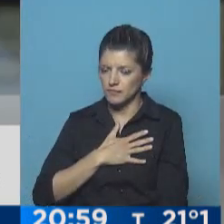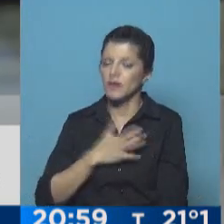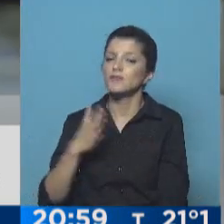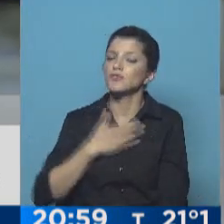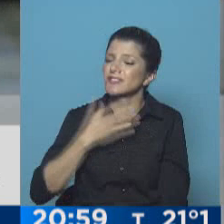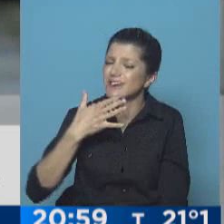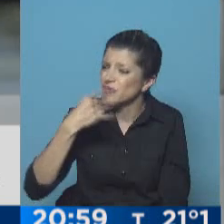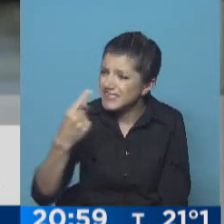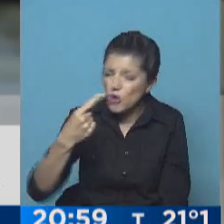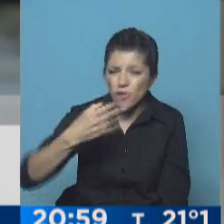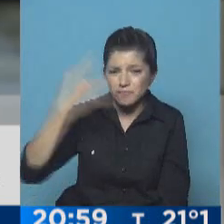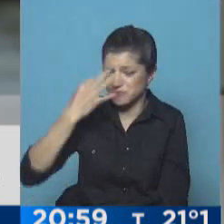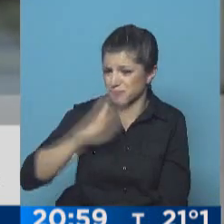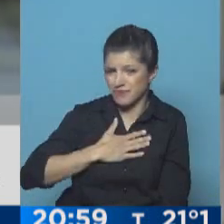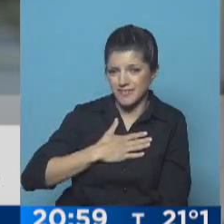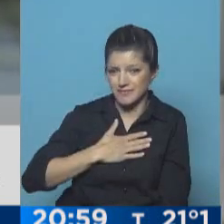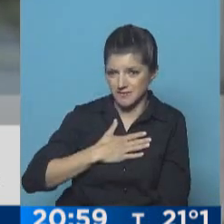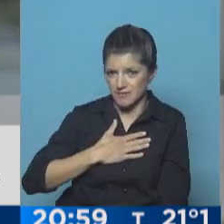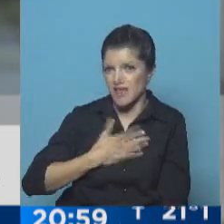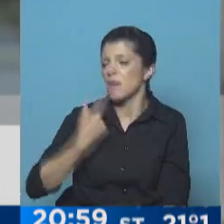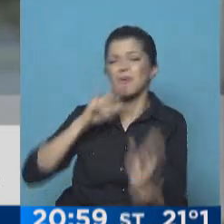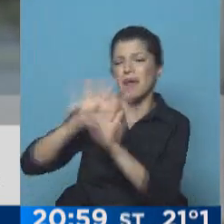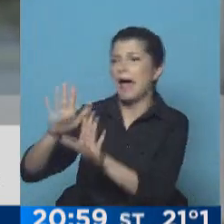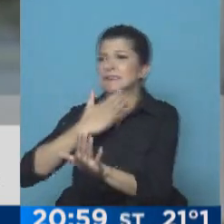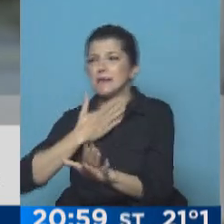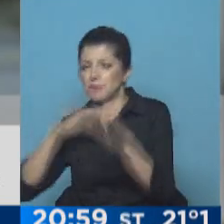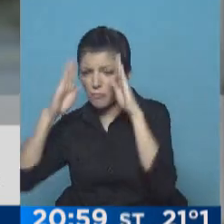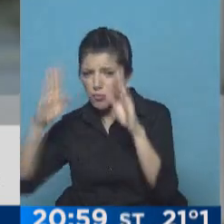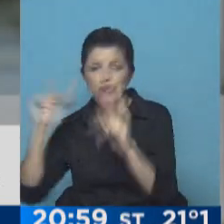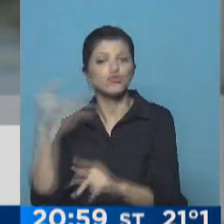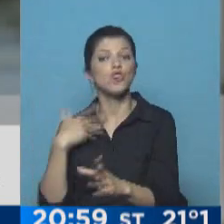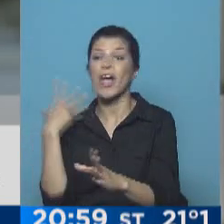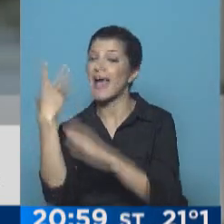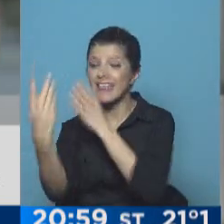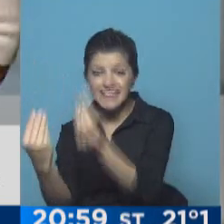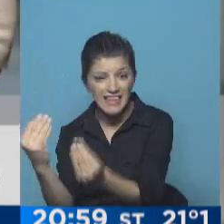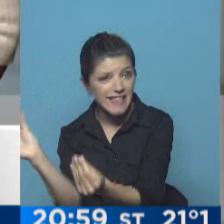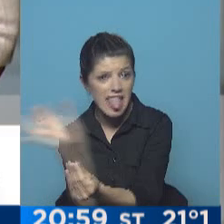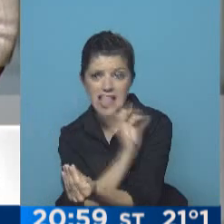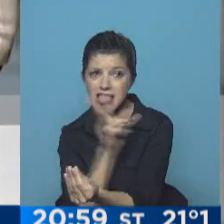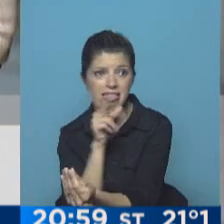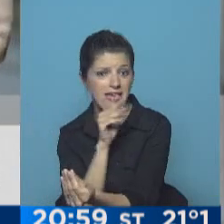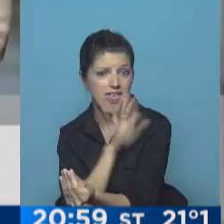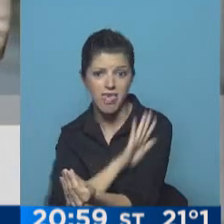absolutamente despojada de cualquier ambición no soy candidata a